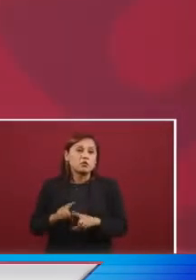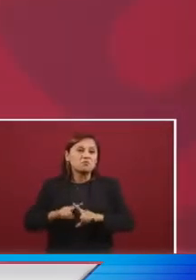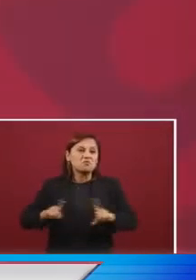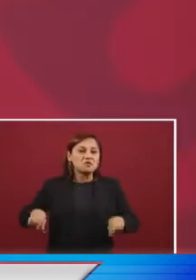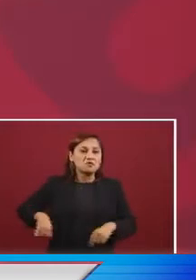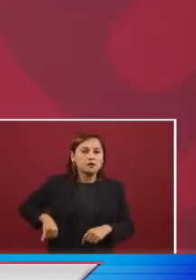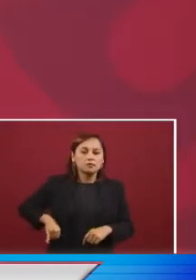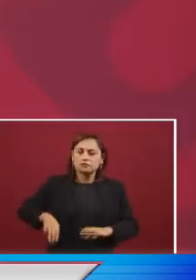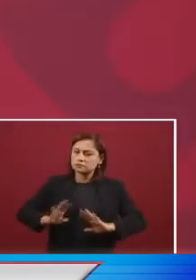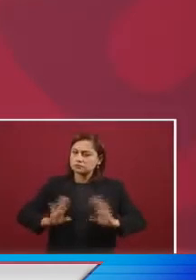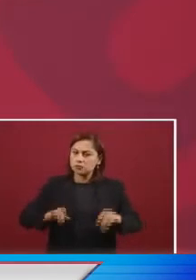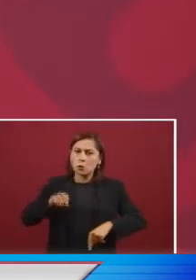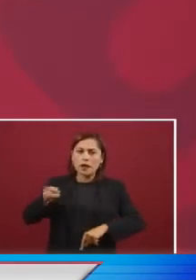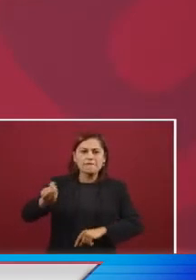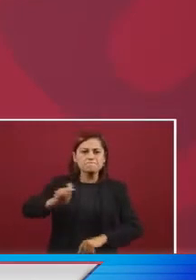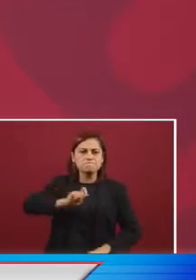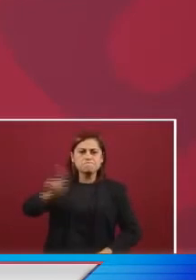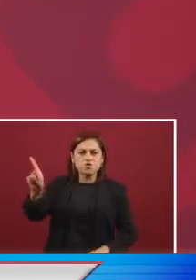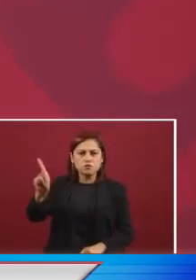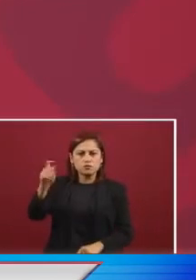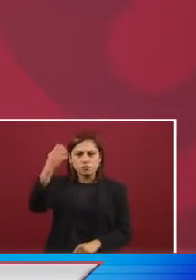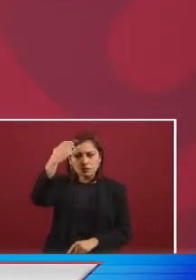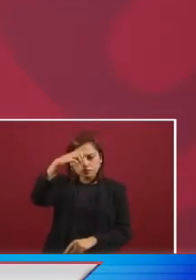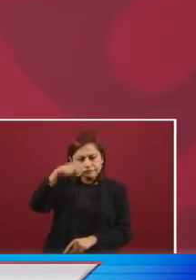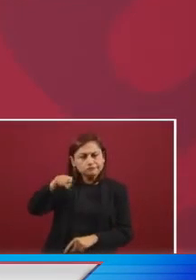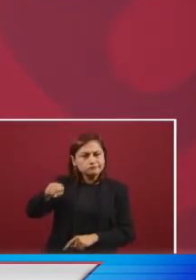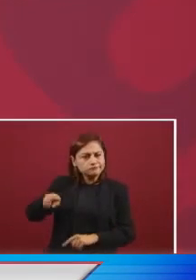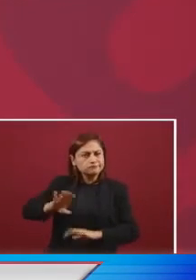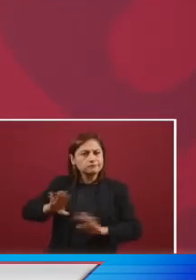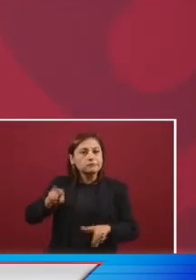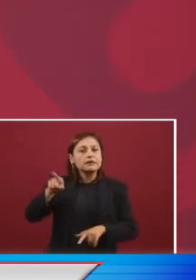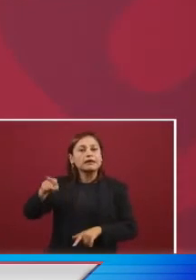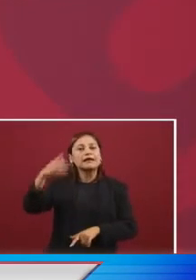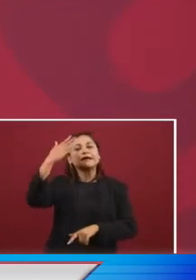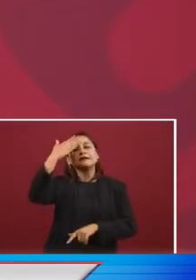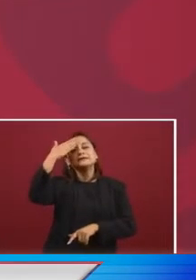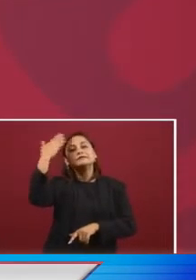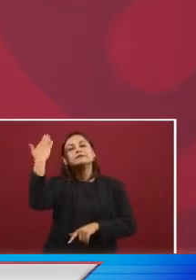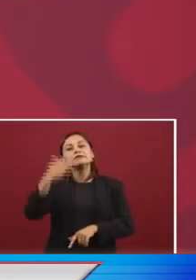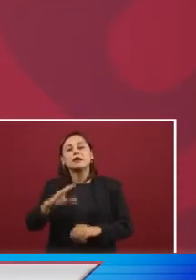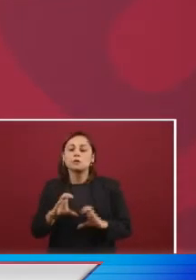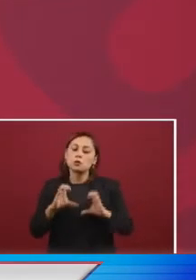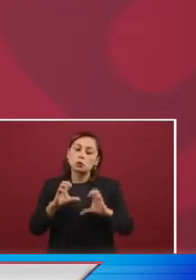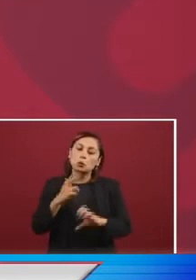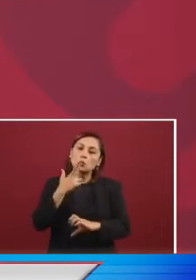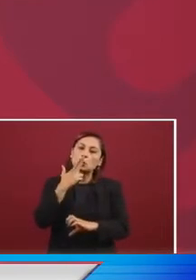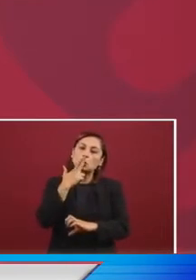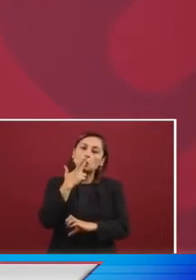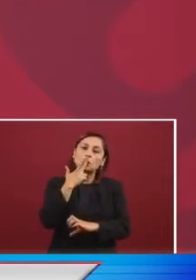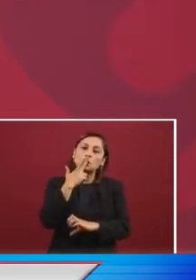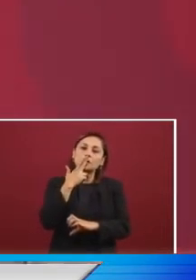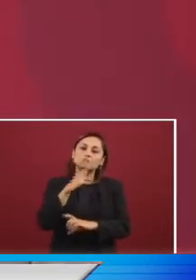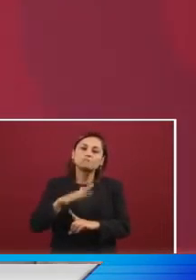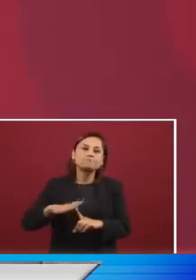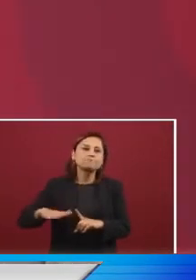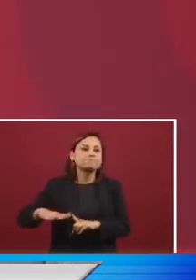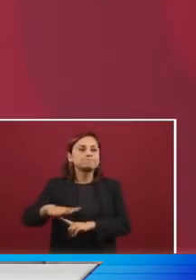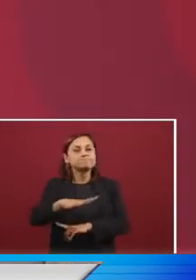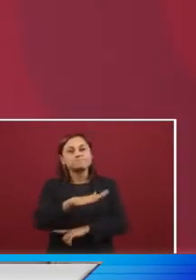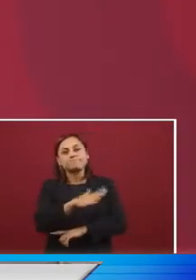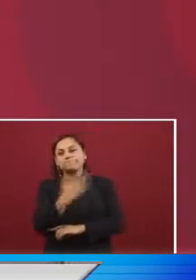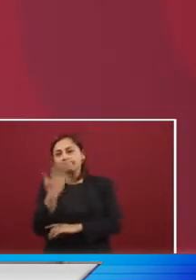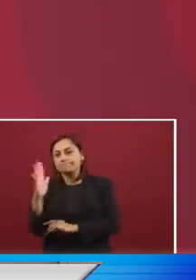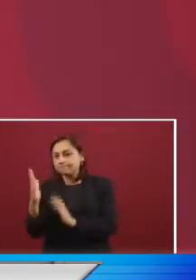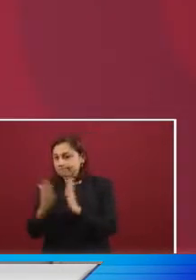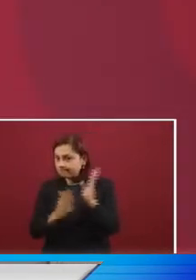derrame de ácido y ya ha realizado una visita de campo. Procurará que las diferencias de mineros y esta empresa lleguen a un acuerdo. Es importante que se actúe